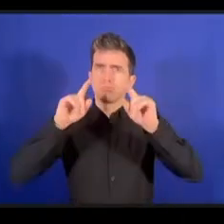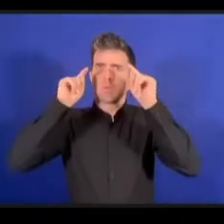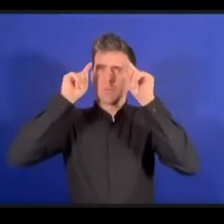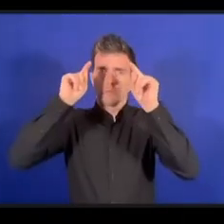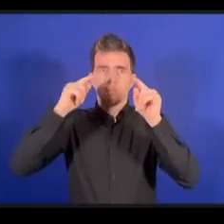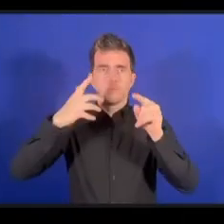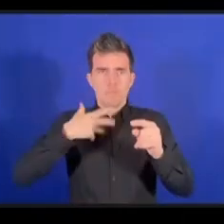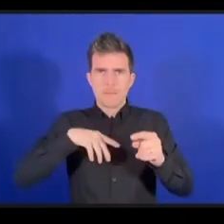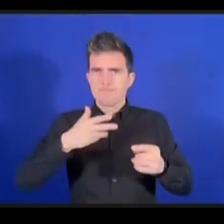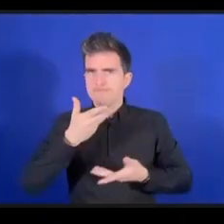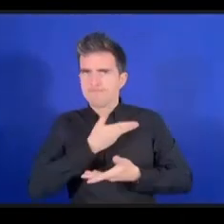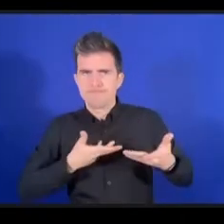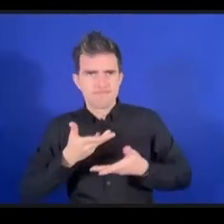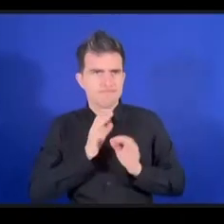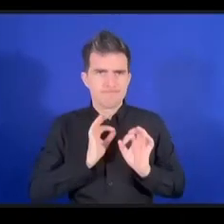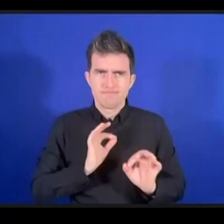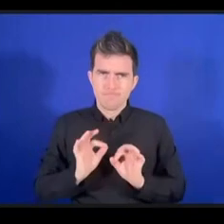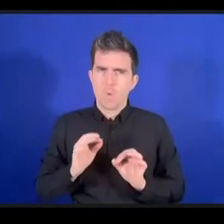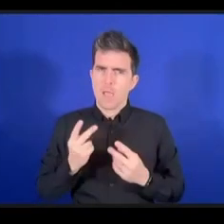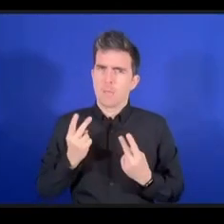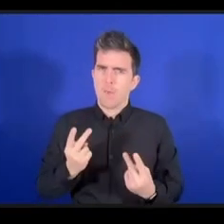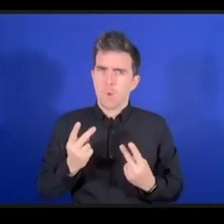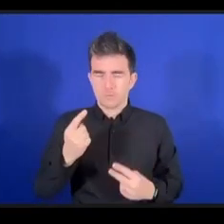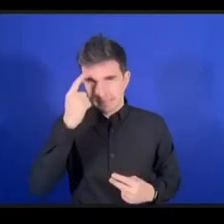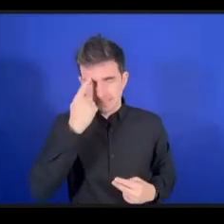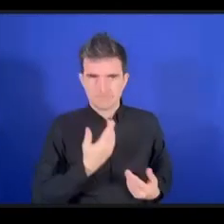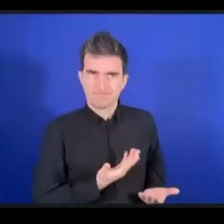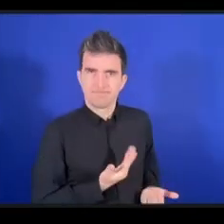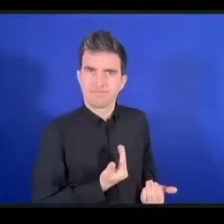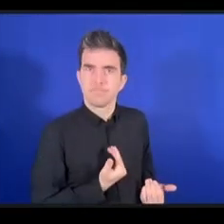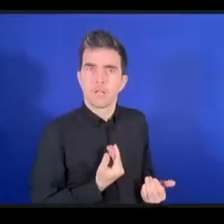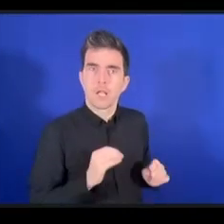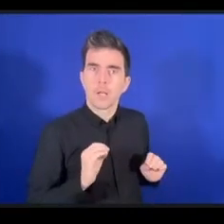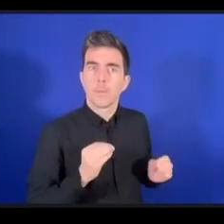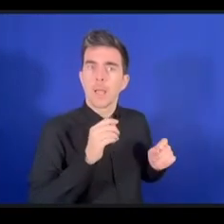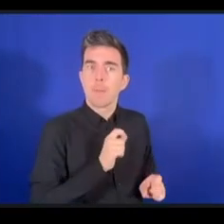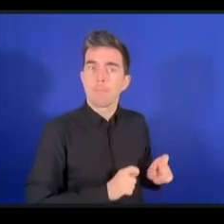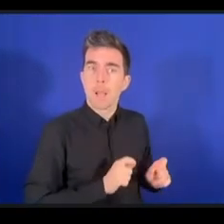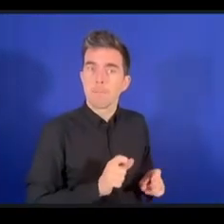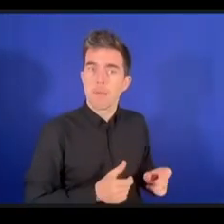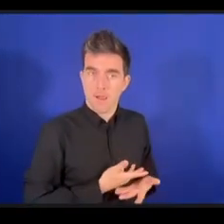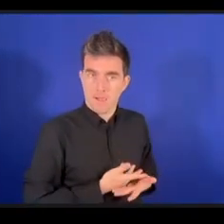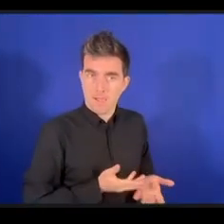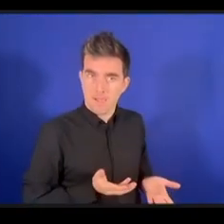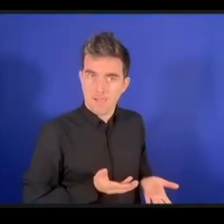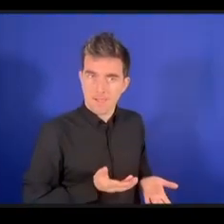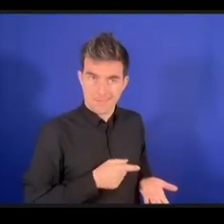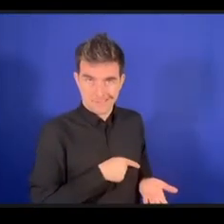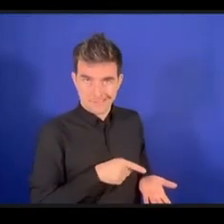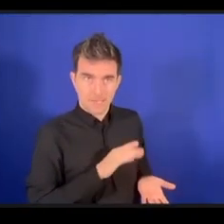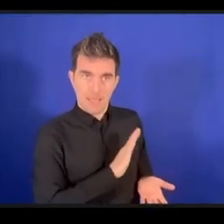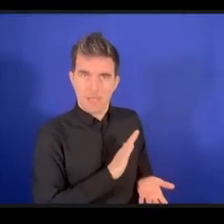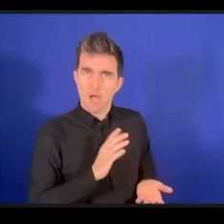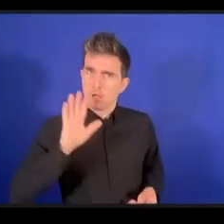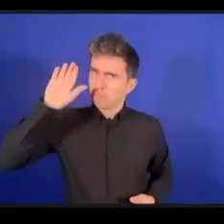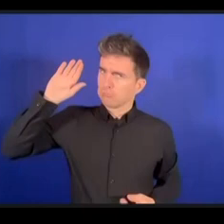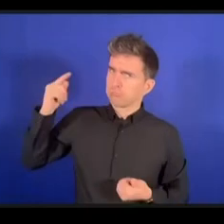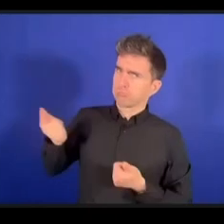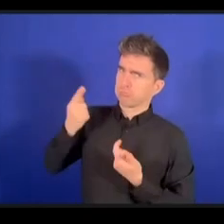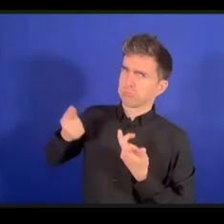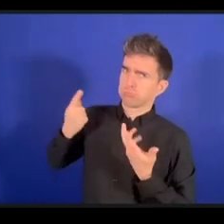tanto para el pacto digital global como